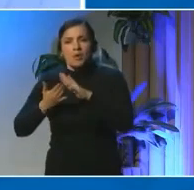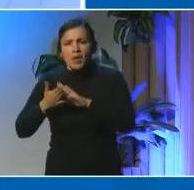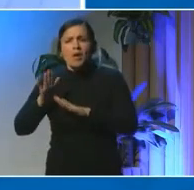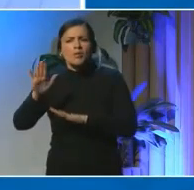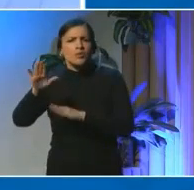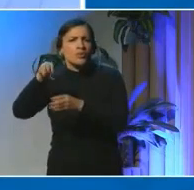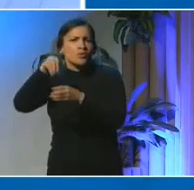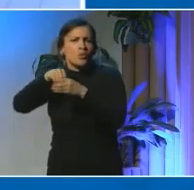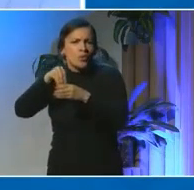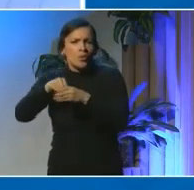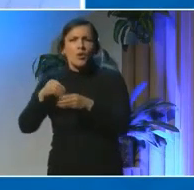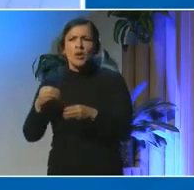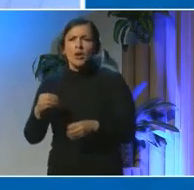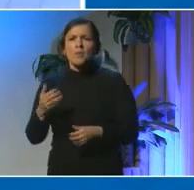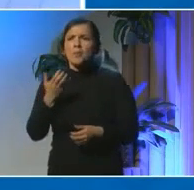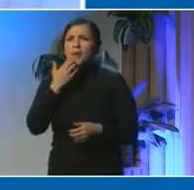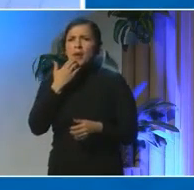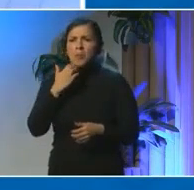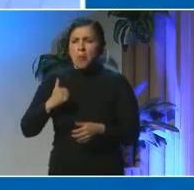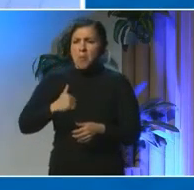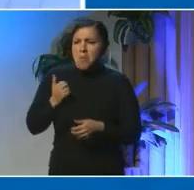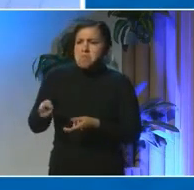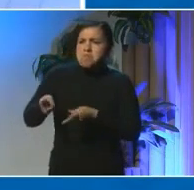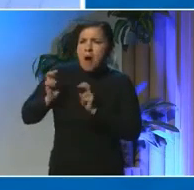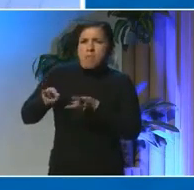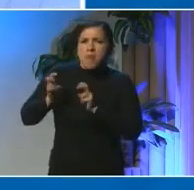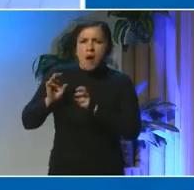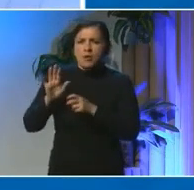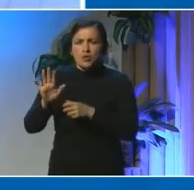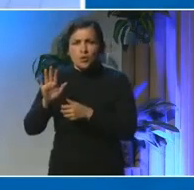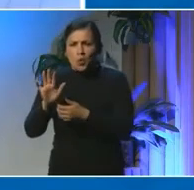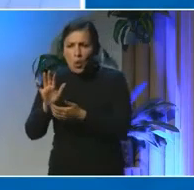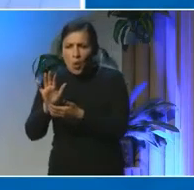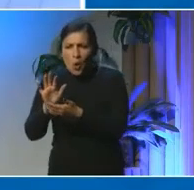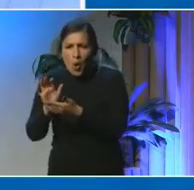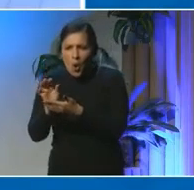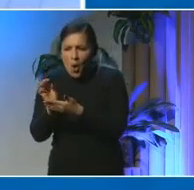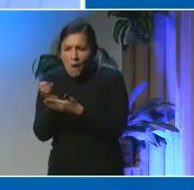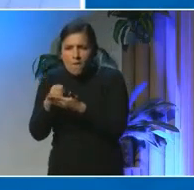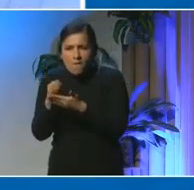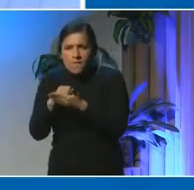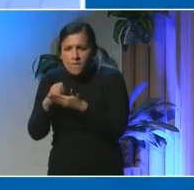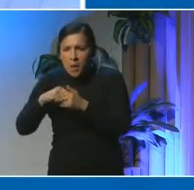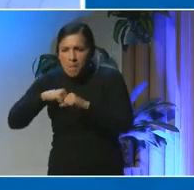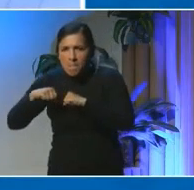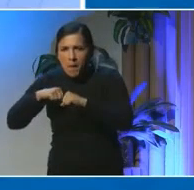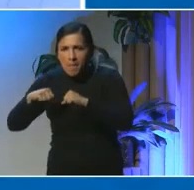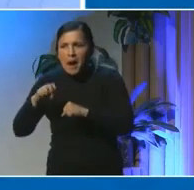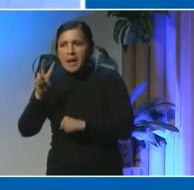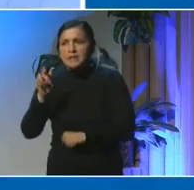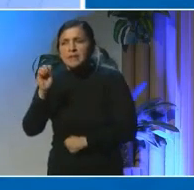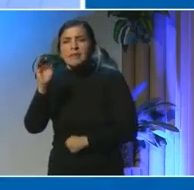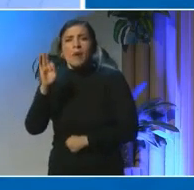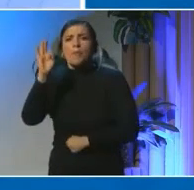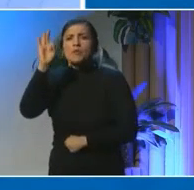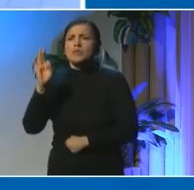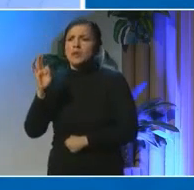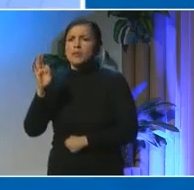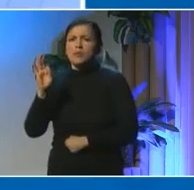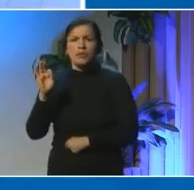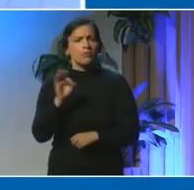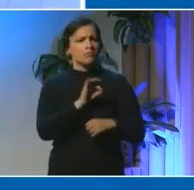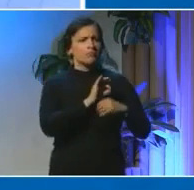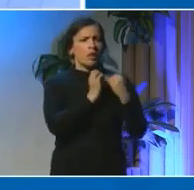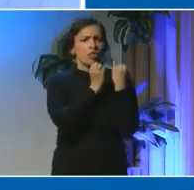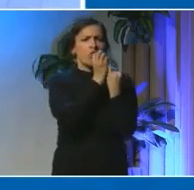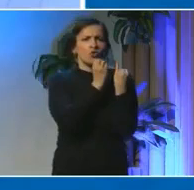a explotar a producir esos bioactivos el 70 por de lo que producen no es utilizado en ninguna industria